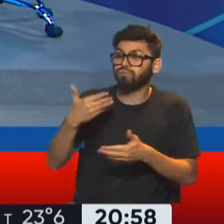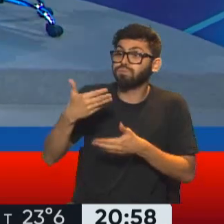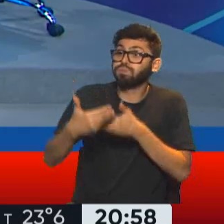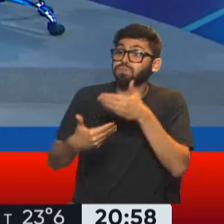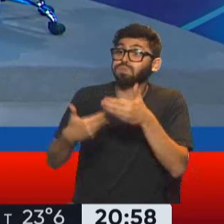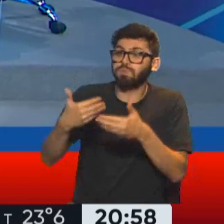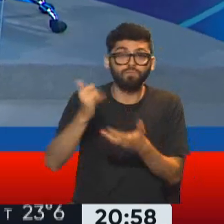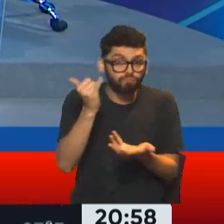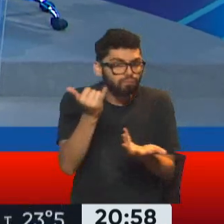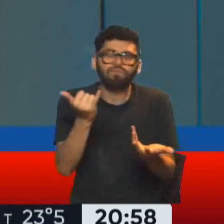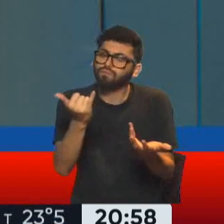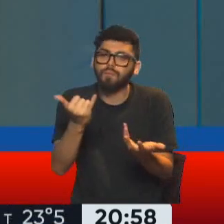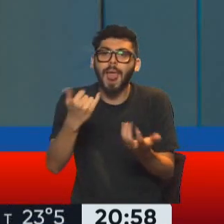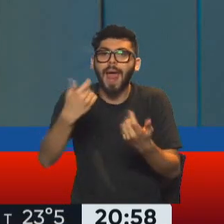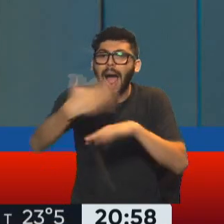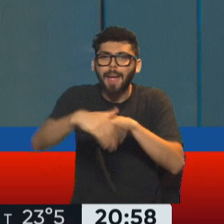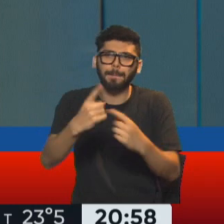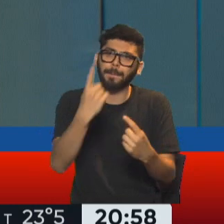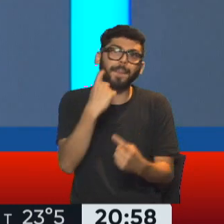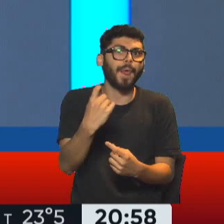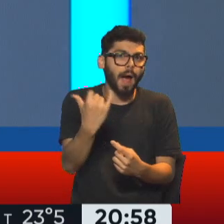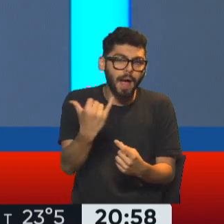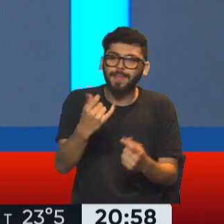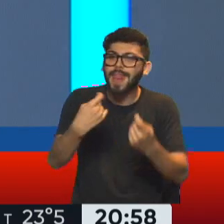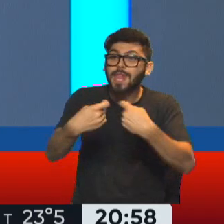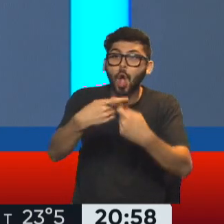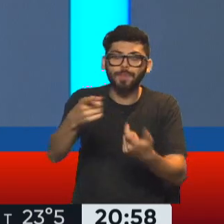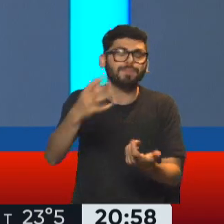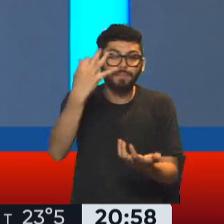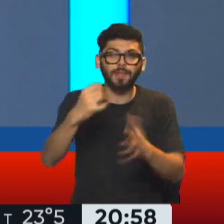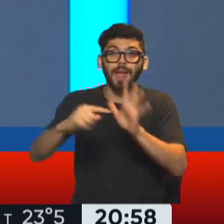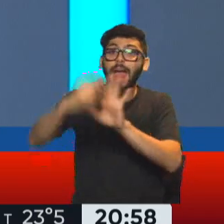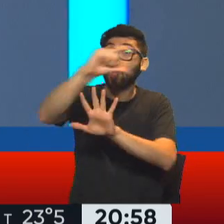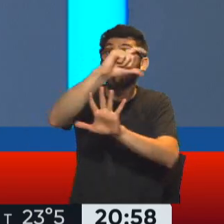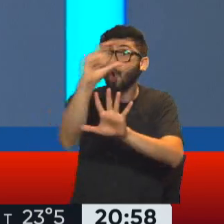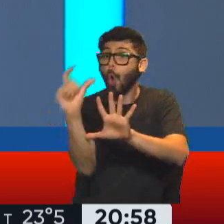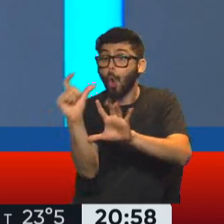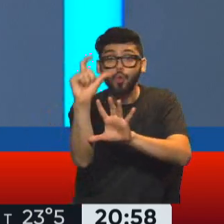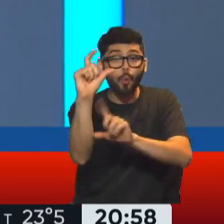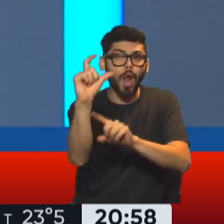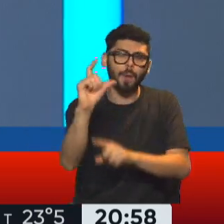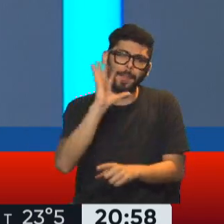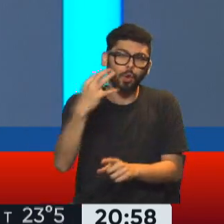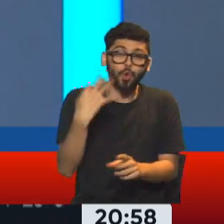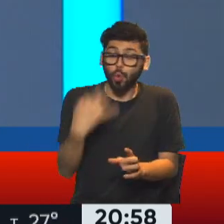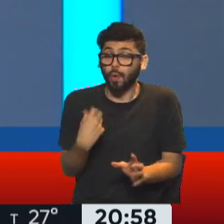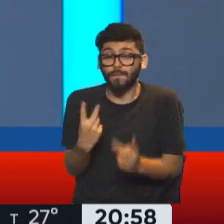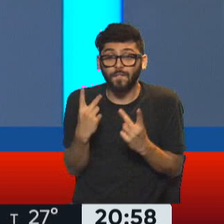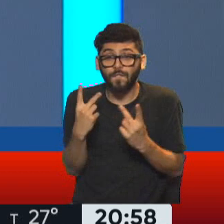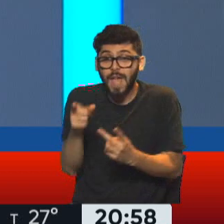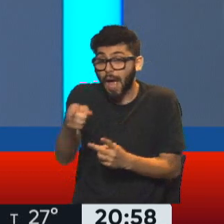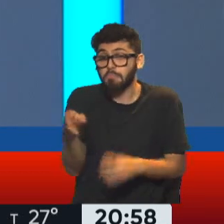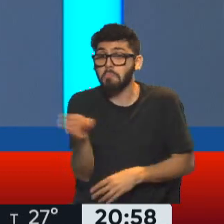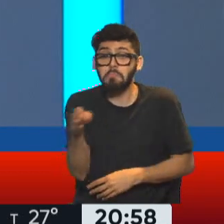nota en la calle, se nota en los negocios, se nota en el conurbano. porque justamente tuve que hacer un viaje y